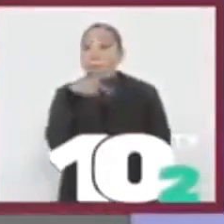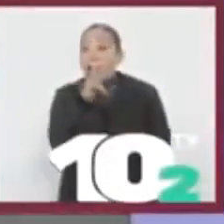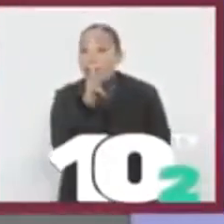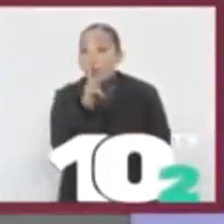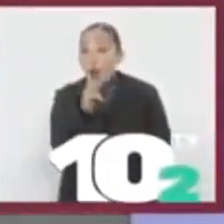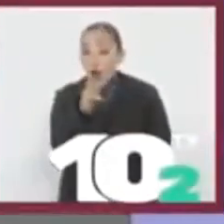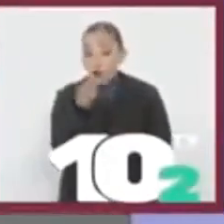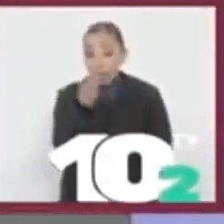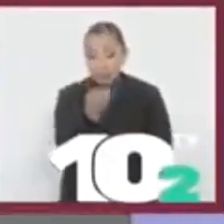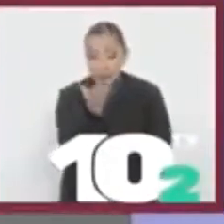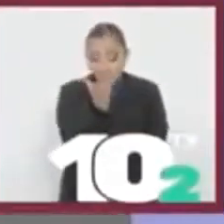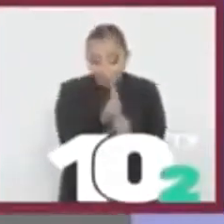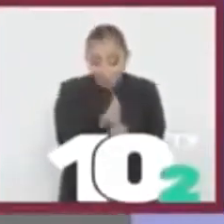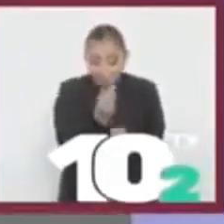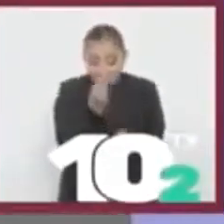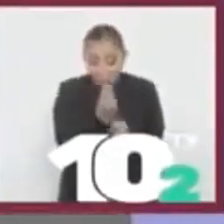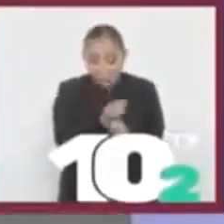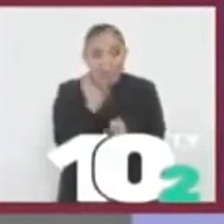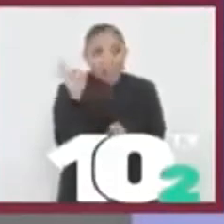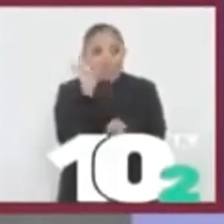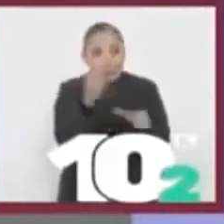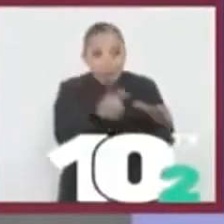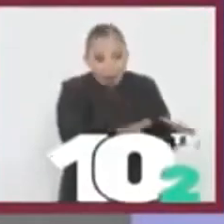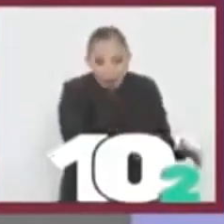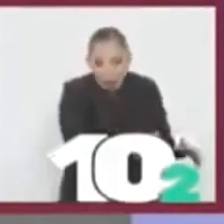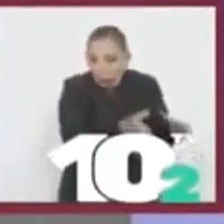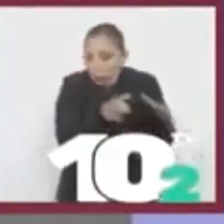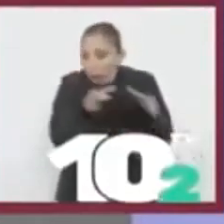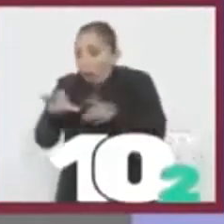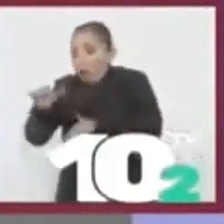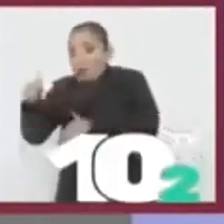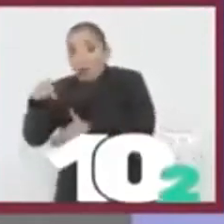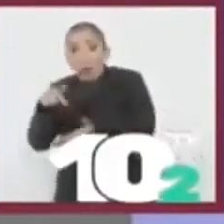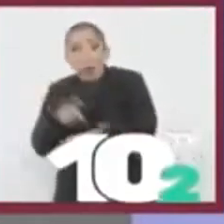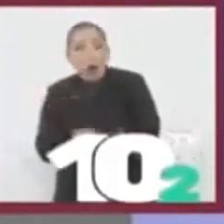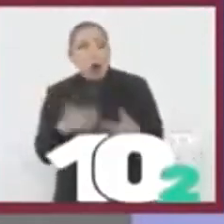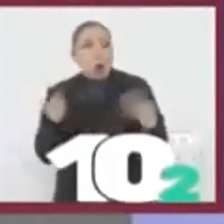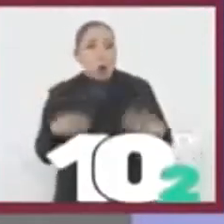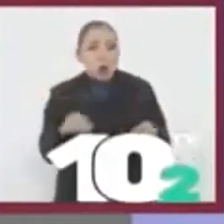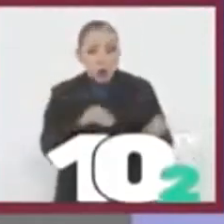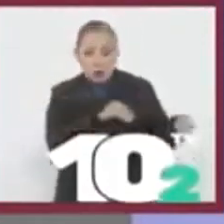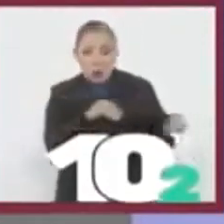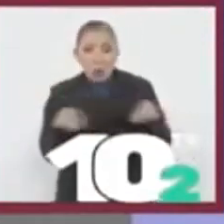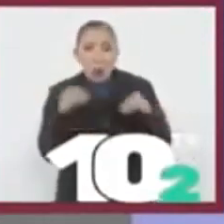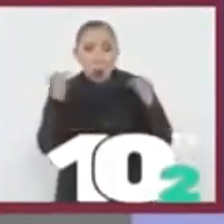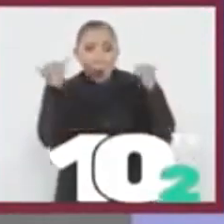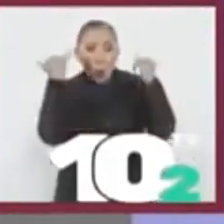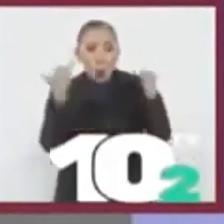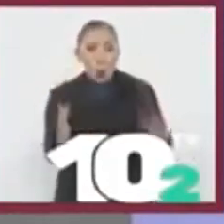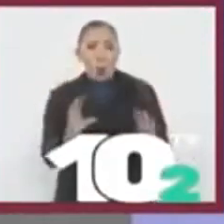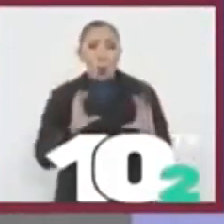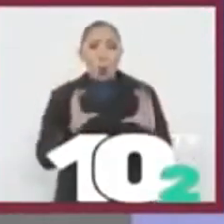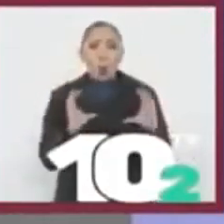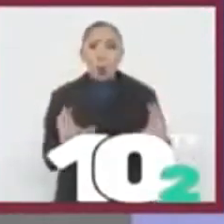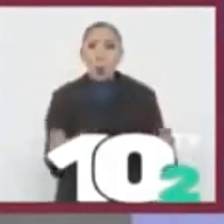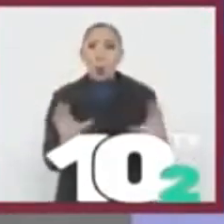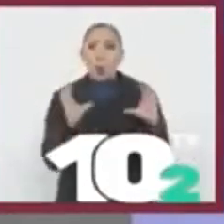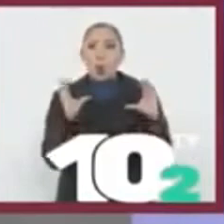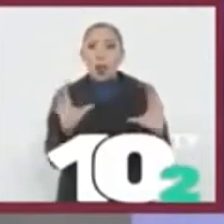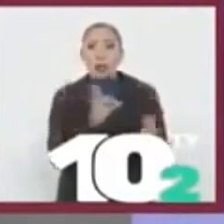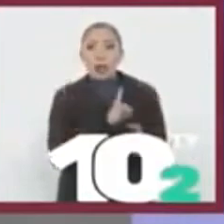Sin embargo, si para esta restauración hubiera tenido que ser trasladada a otro lugar, el movimiento hubiera requerido mucha